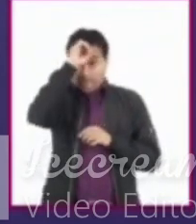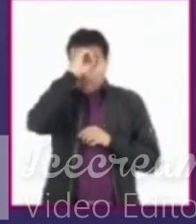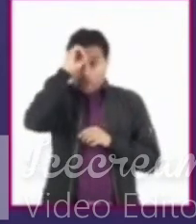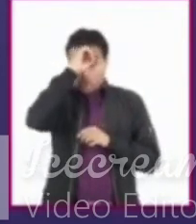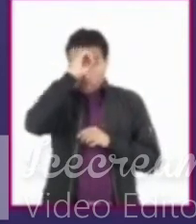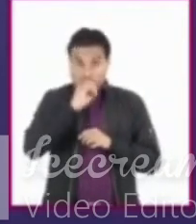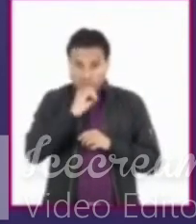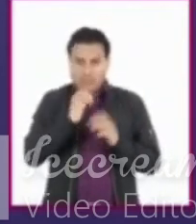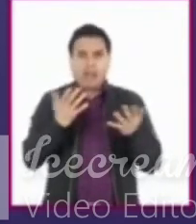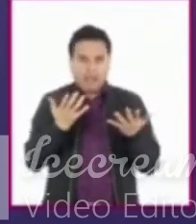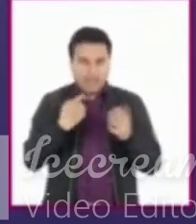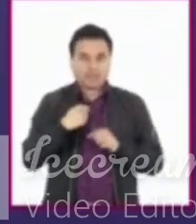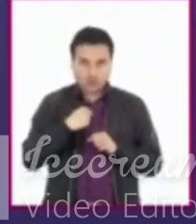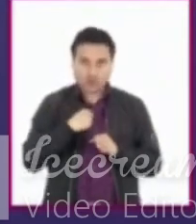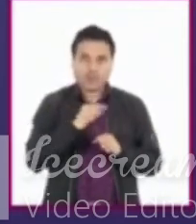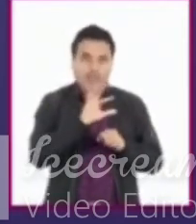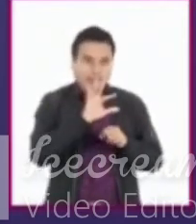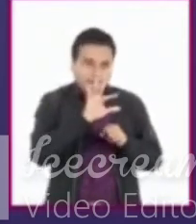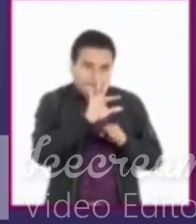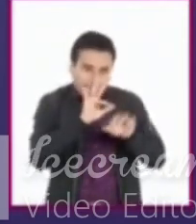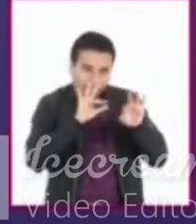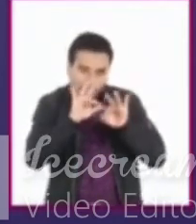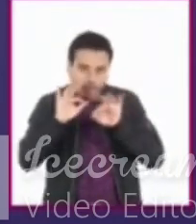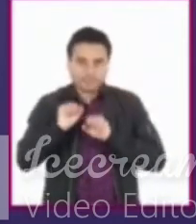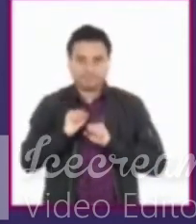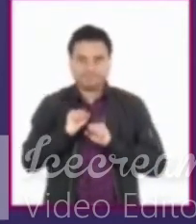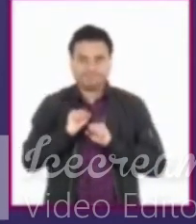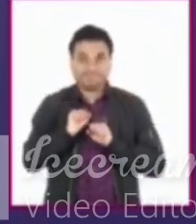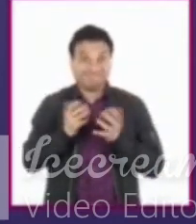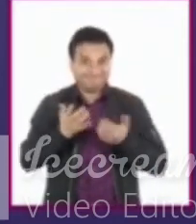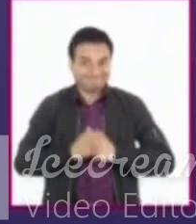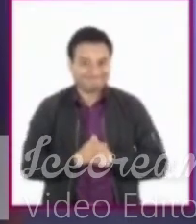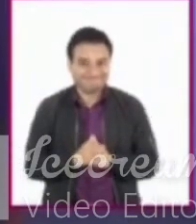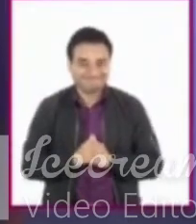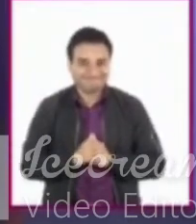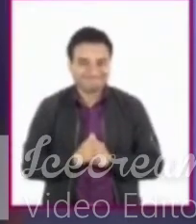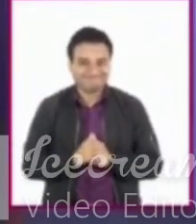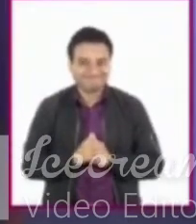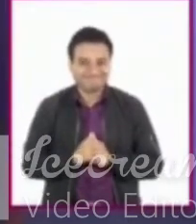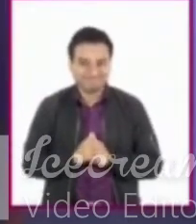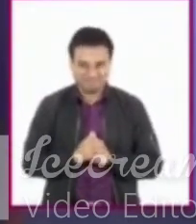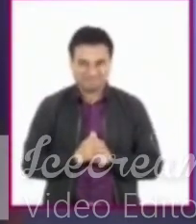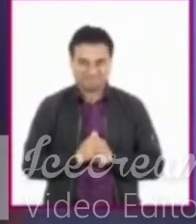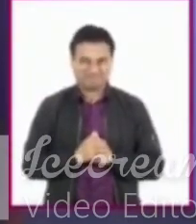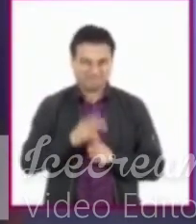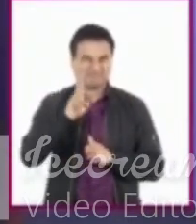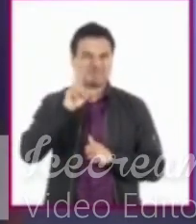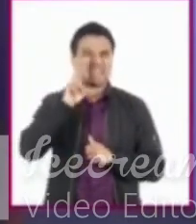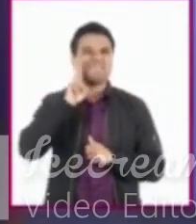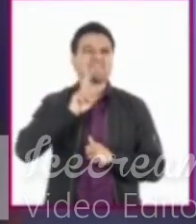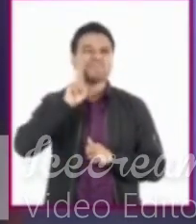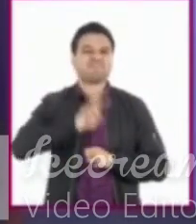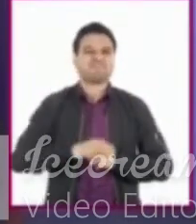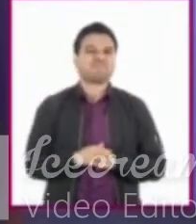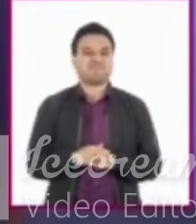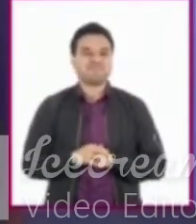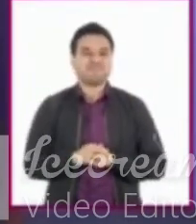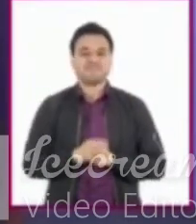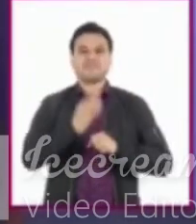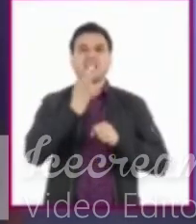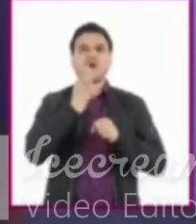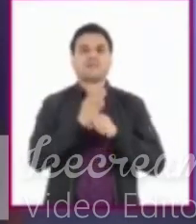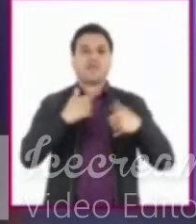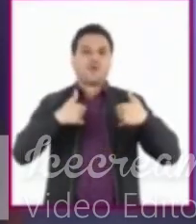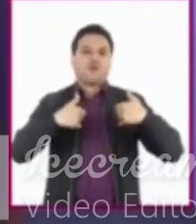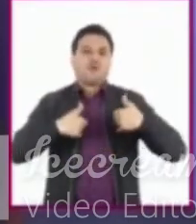la postura que tú quieres dar a conocer y difundir. Pero ¿qué te parece si invitamos a todos los jóvenes de